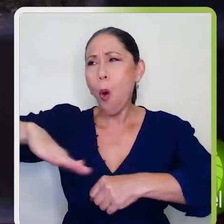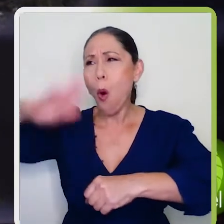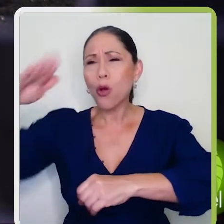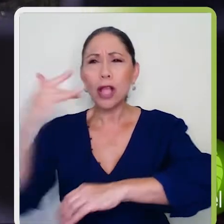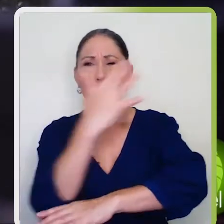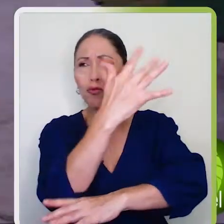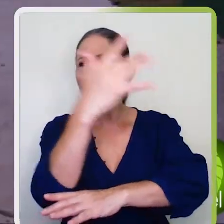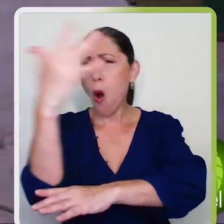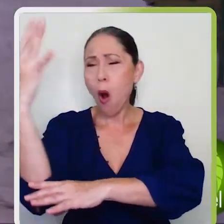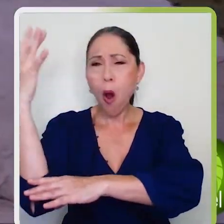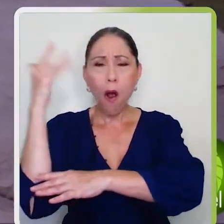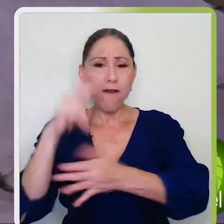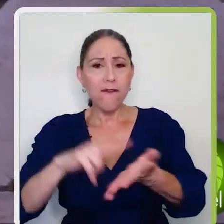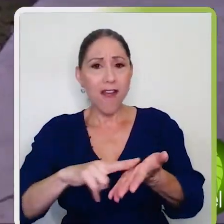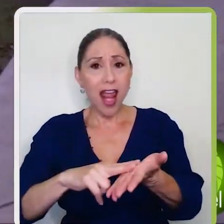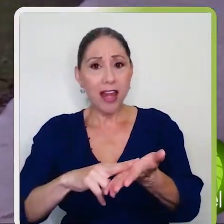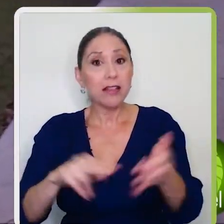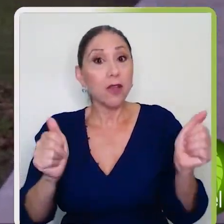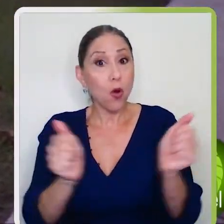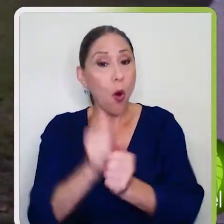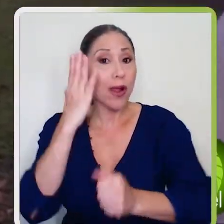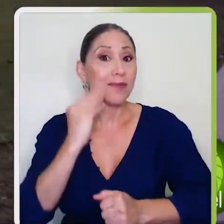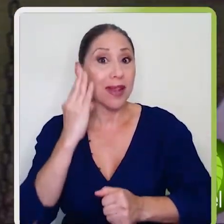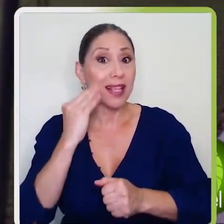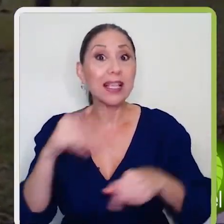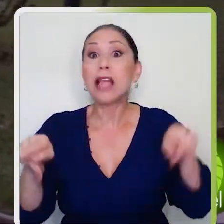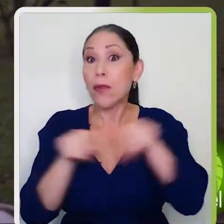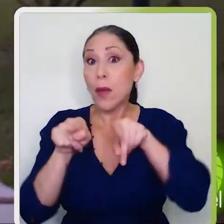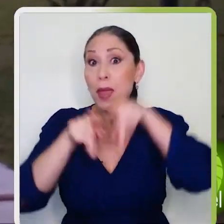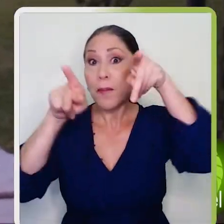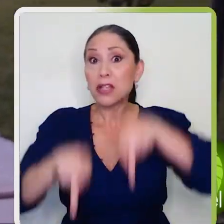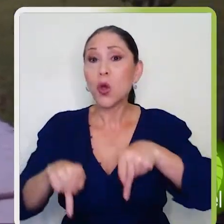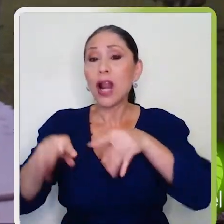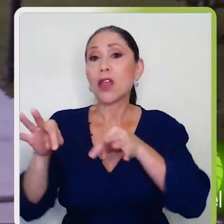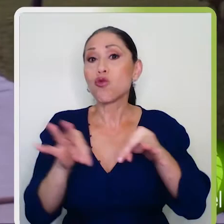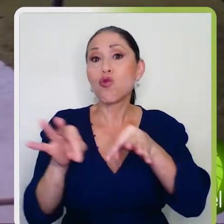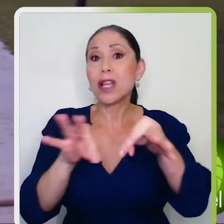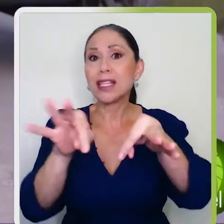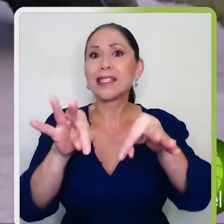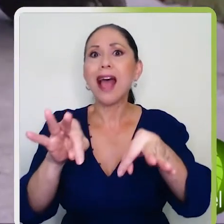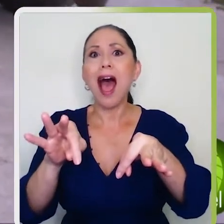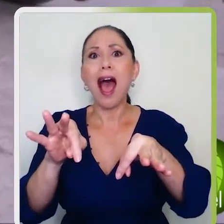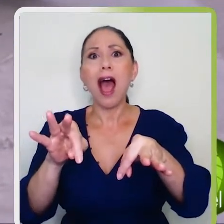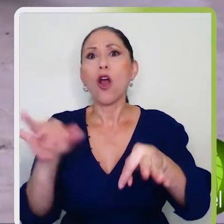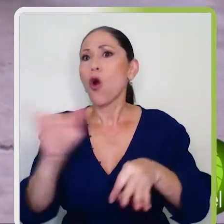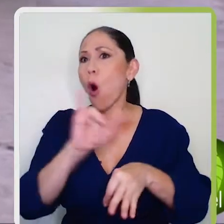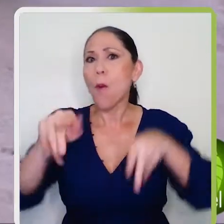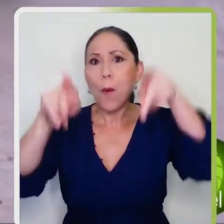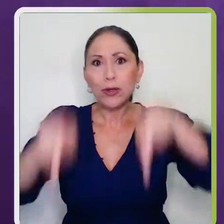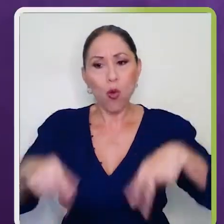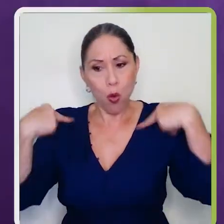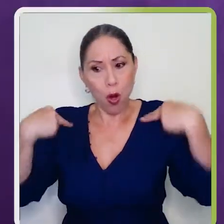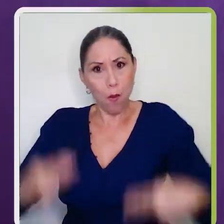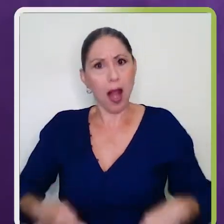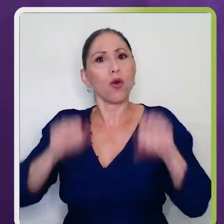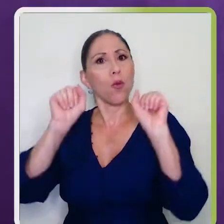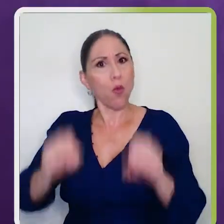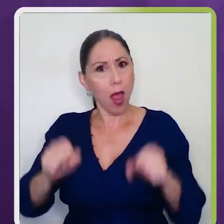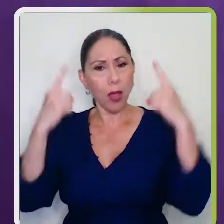ofrece experiencias, ¿verdad? Sino que también que un turista pueda tener un acceso personal como ser humano y no